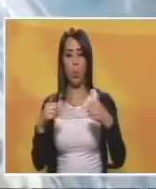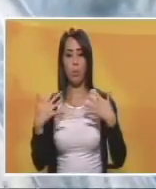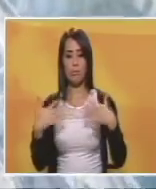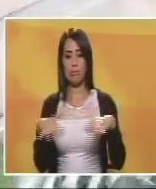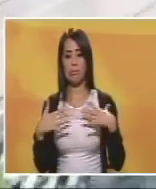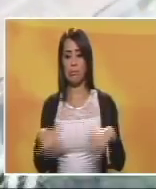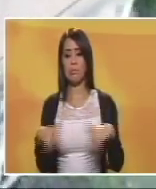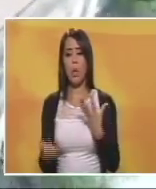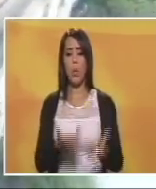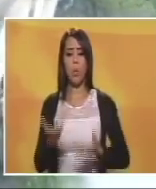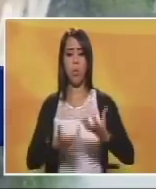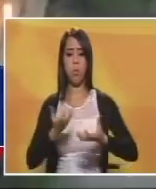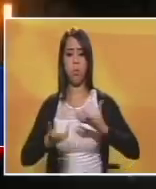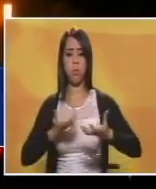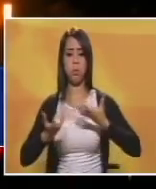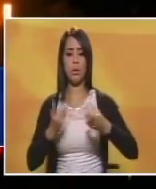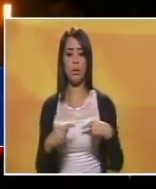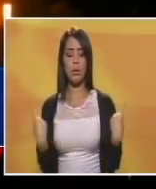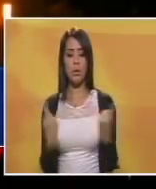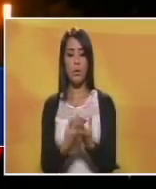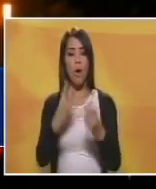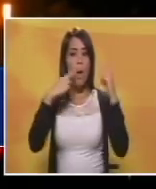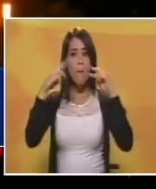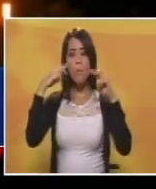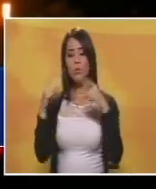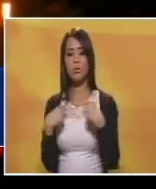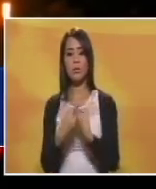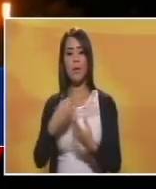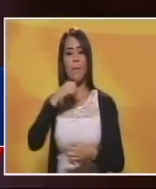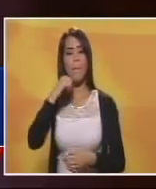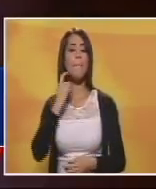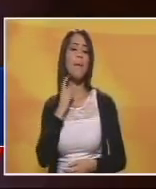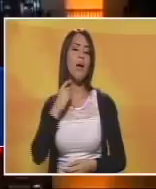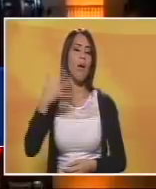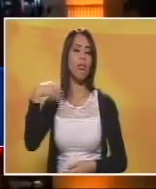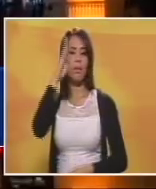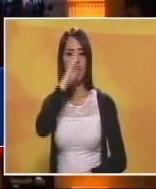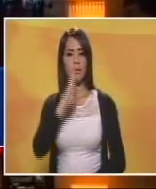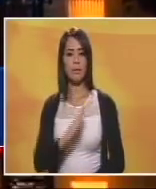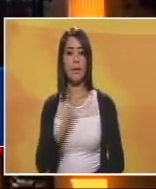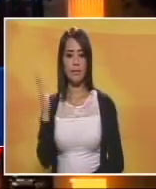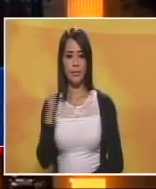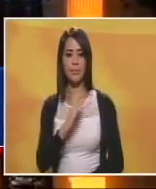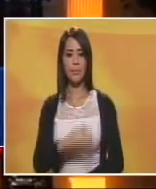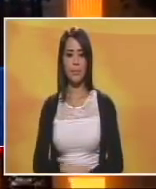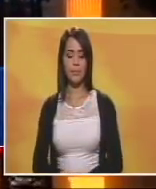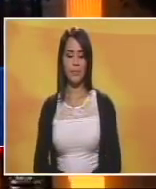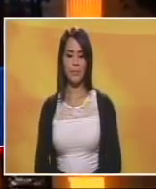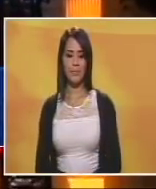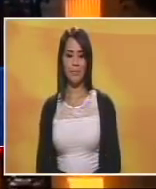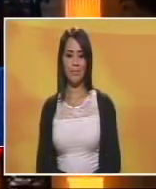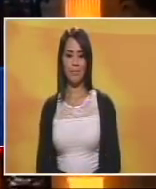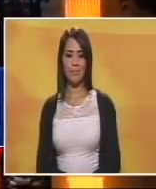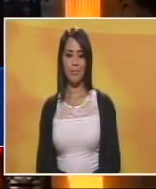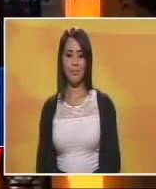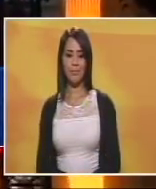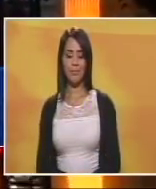poderoso incendio en uno de los museos más antiguos de Brasil. Los detalles en tan solo minutos. Ya